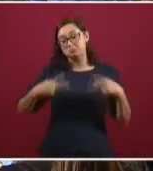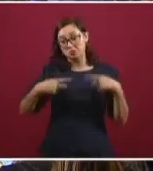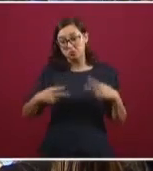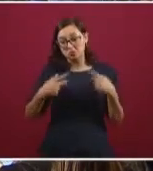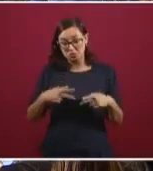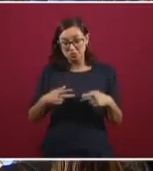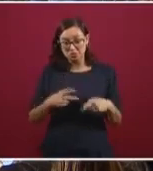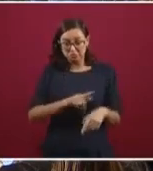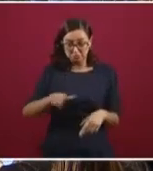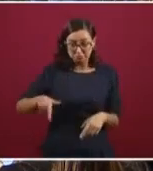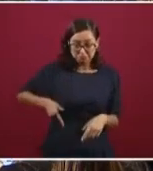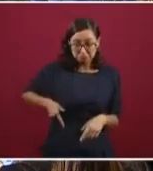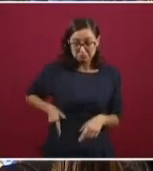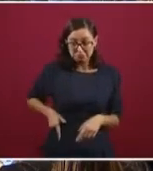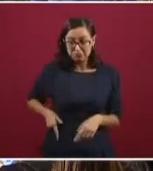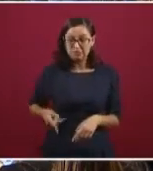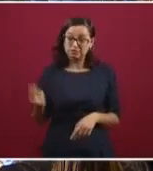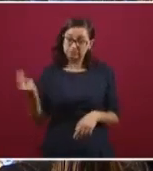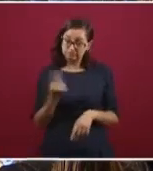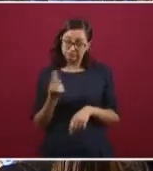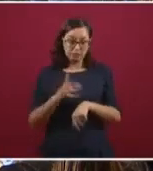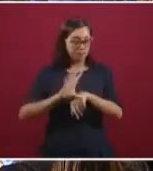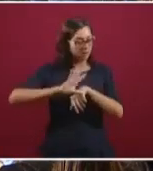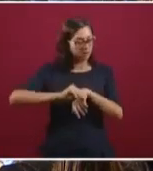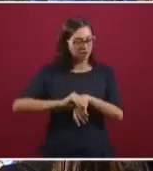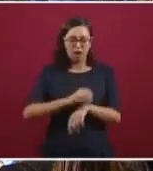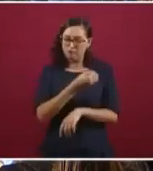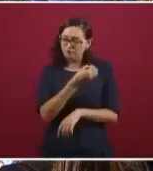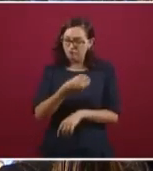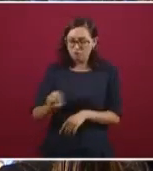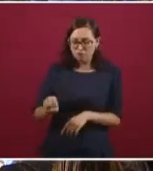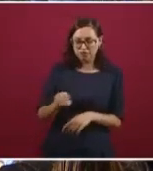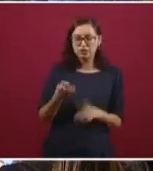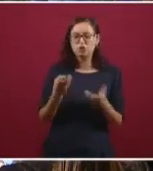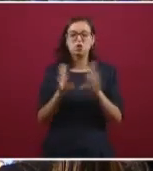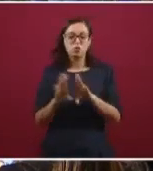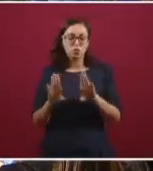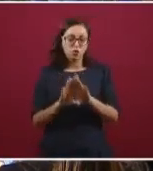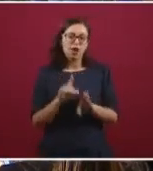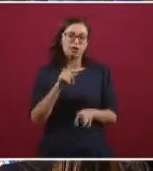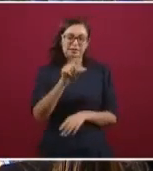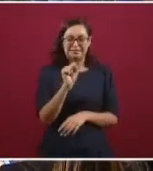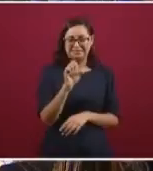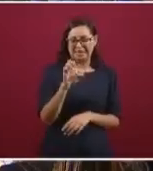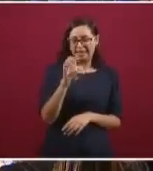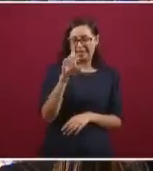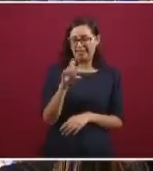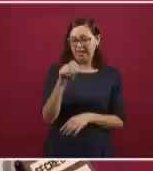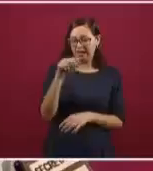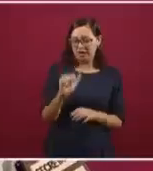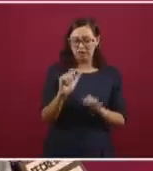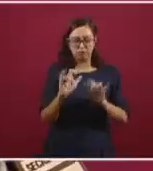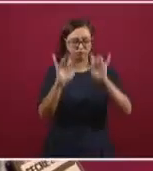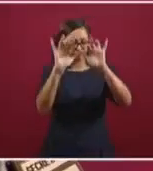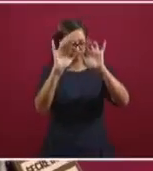necesita contar con una licencia. Esta licencia se expide a través de la Secretaría previa a